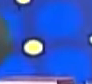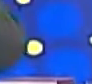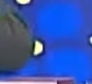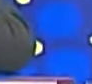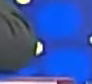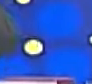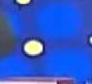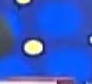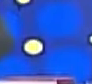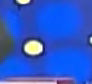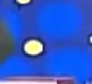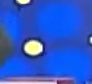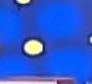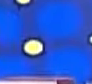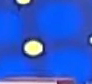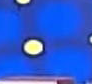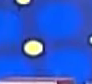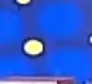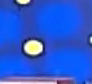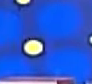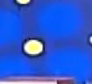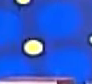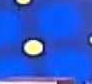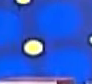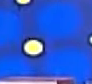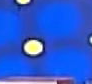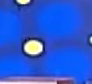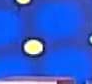un empuje vital,